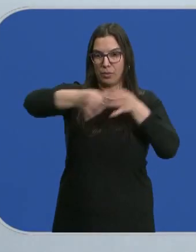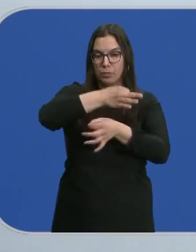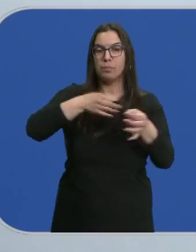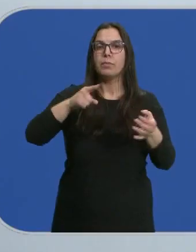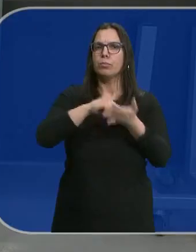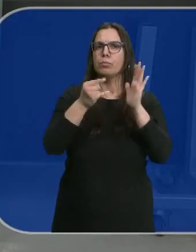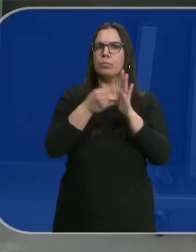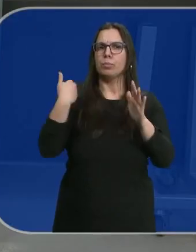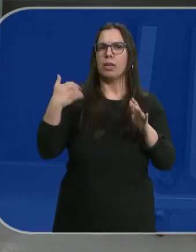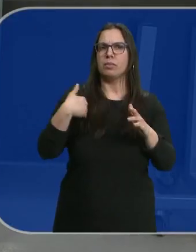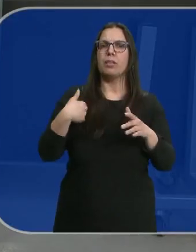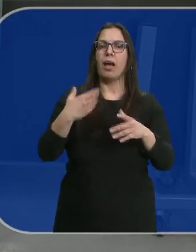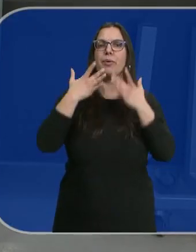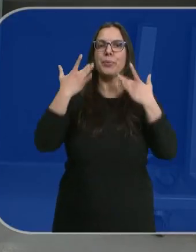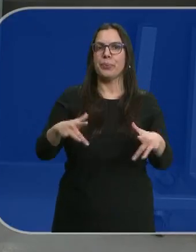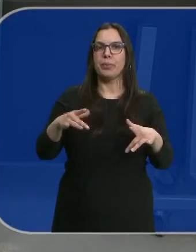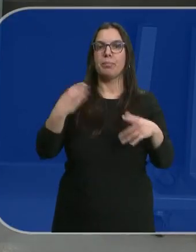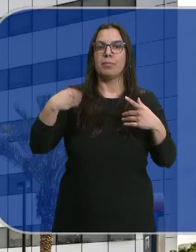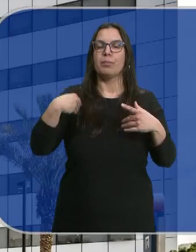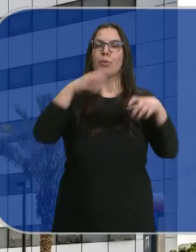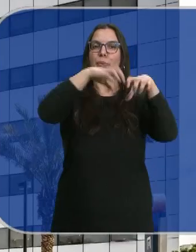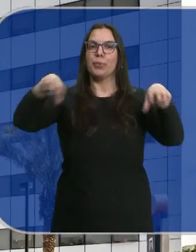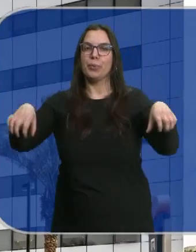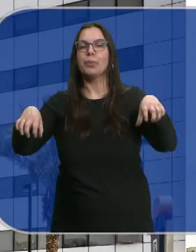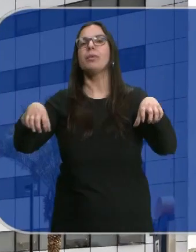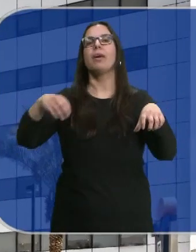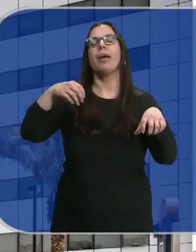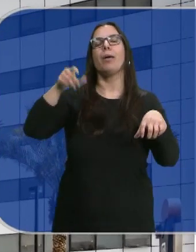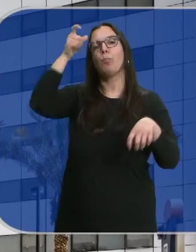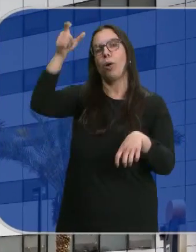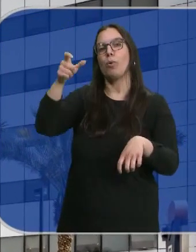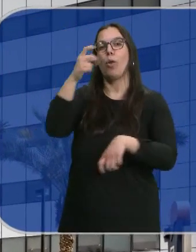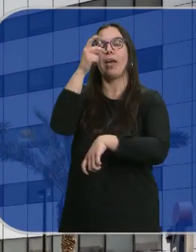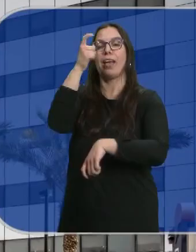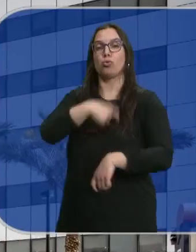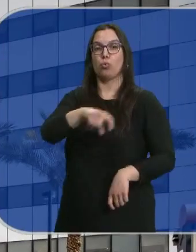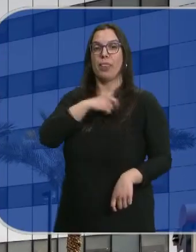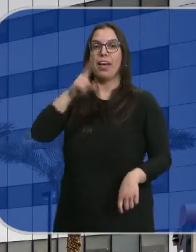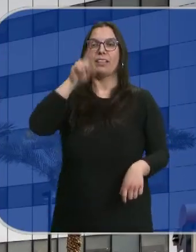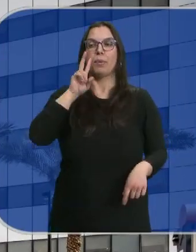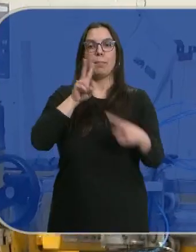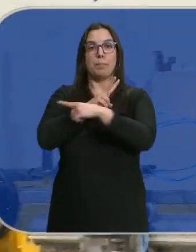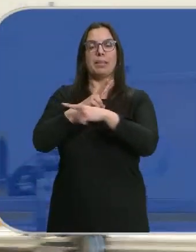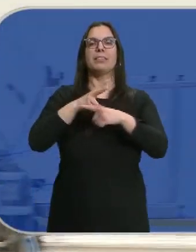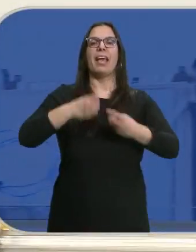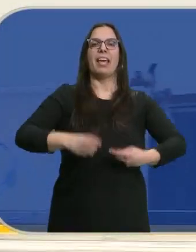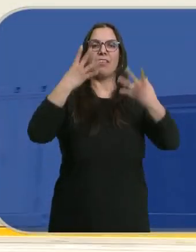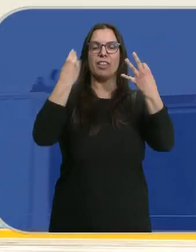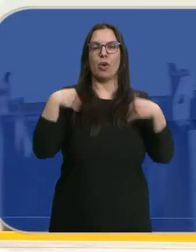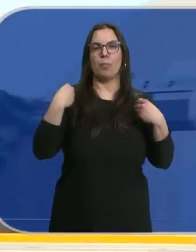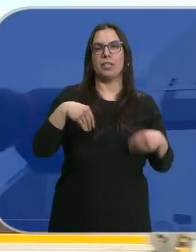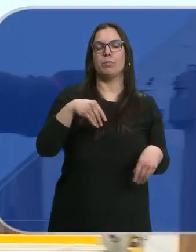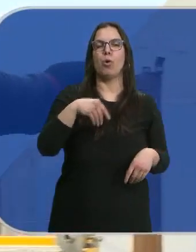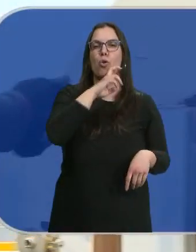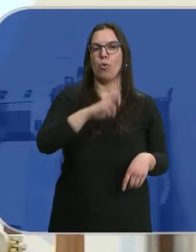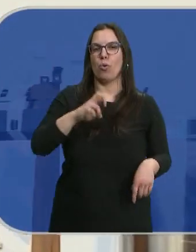ya está generando energía limpia en unos apartamentos de Urdov, Suiza, y en este edificio de Tel Aviv. Desde Ávila, Onyx